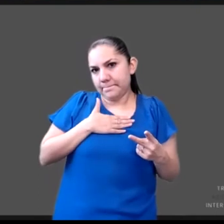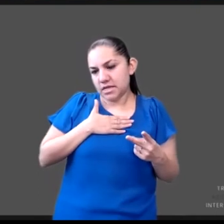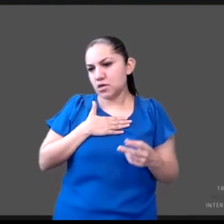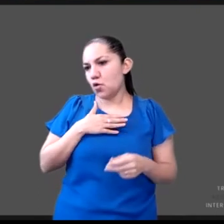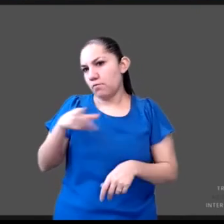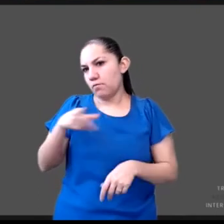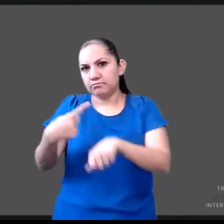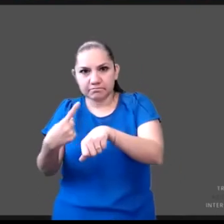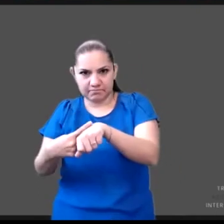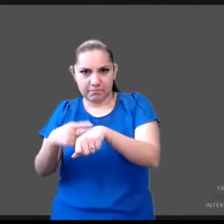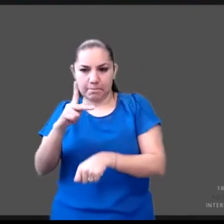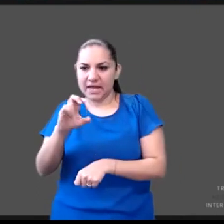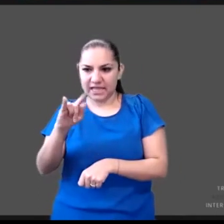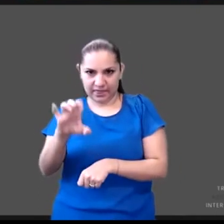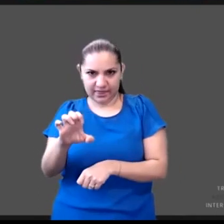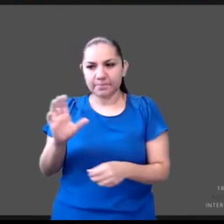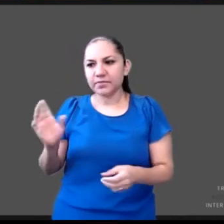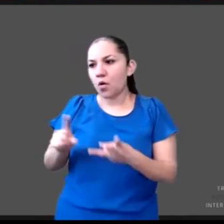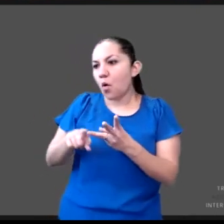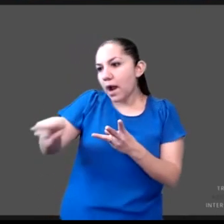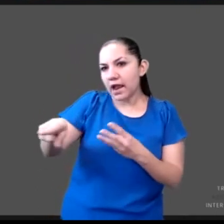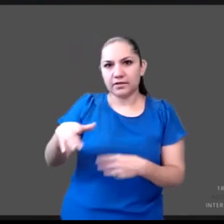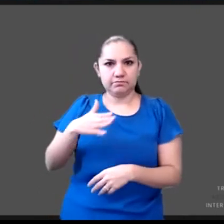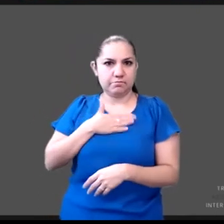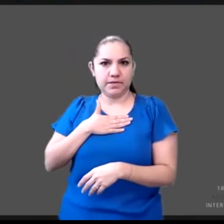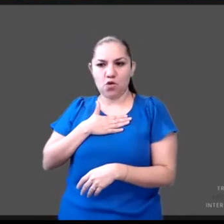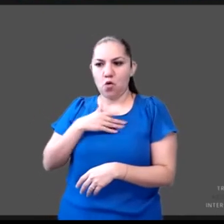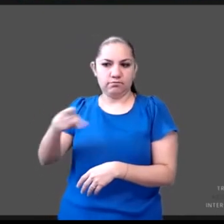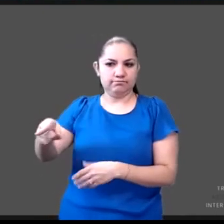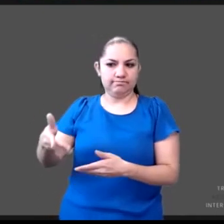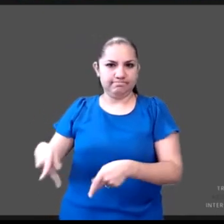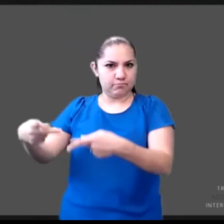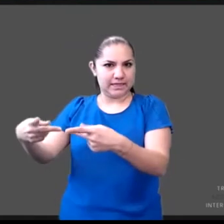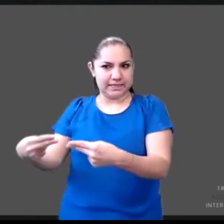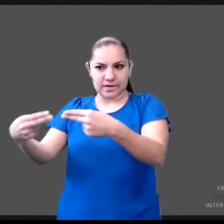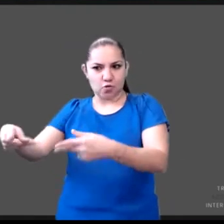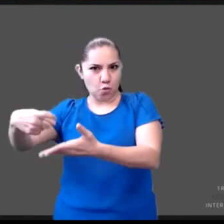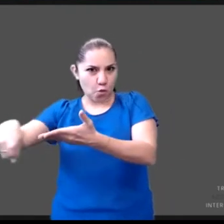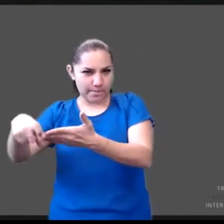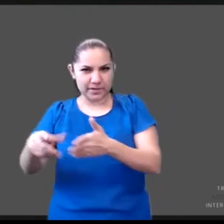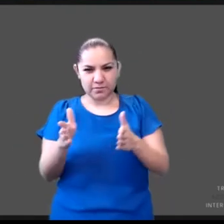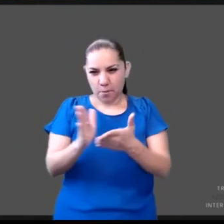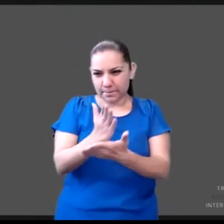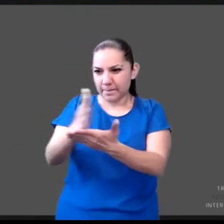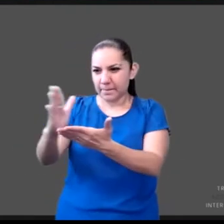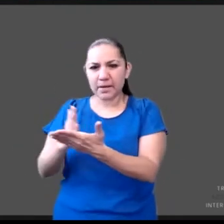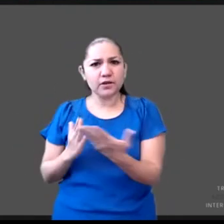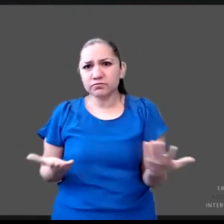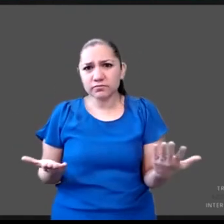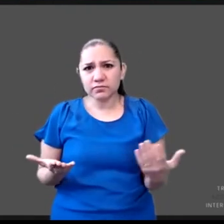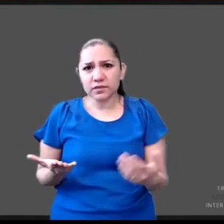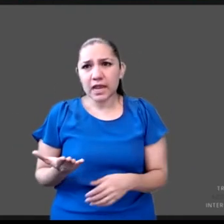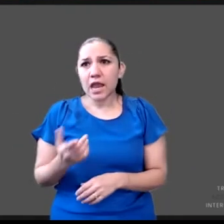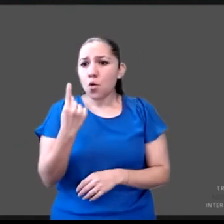etc. Y desde las muchas categorías sociales, desde ahí les tratamos. ¿Qué pasa cuando un niño o una niña sale de la escuela?